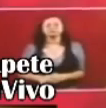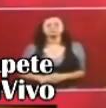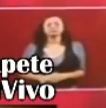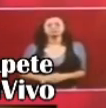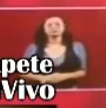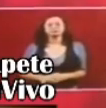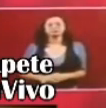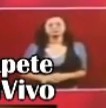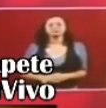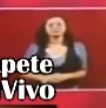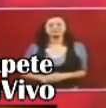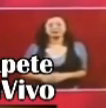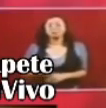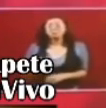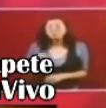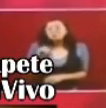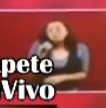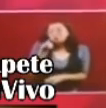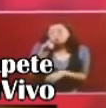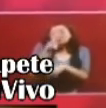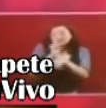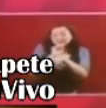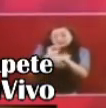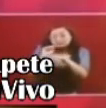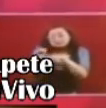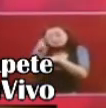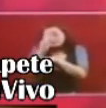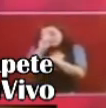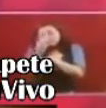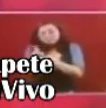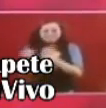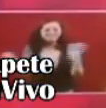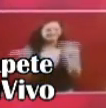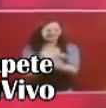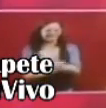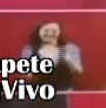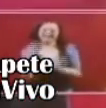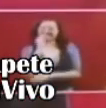con el pétalo de una rosa, nada, ninguna